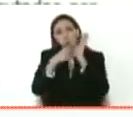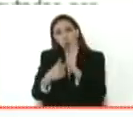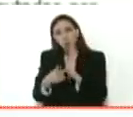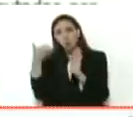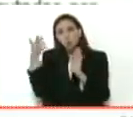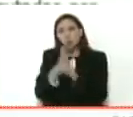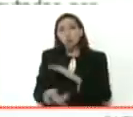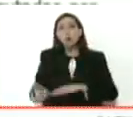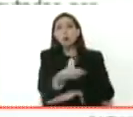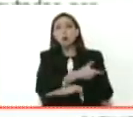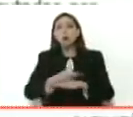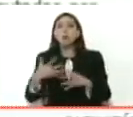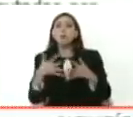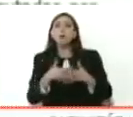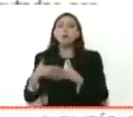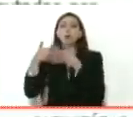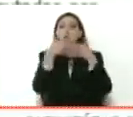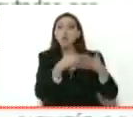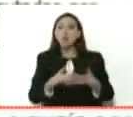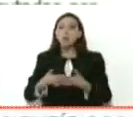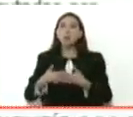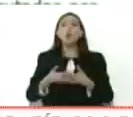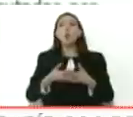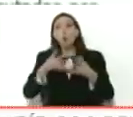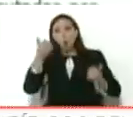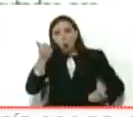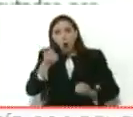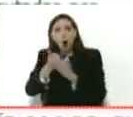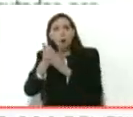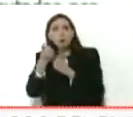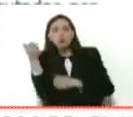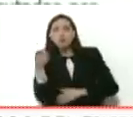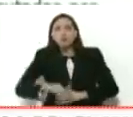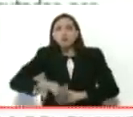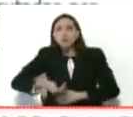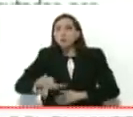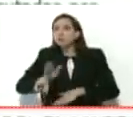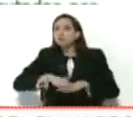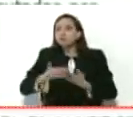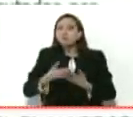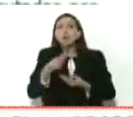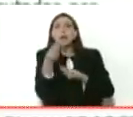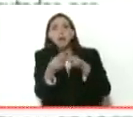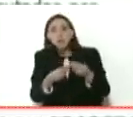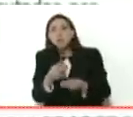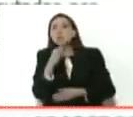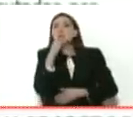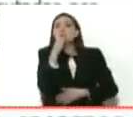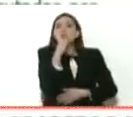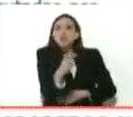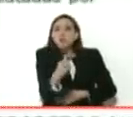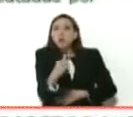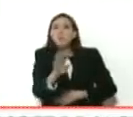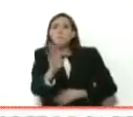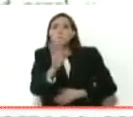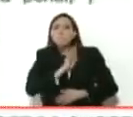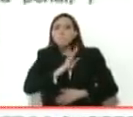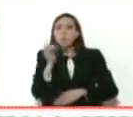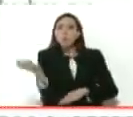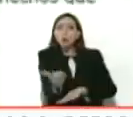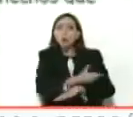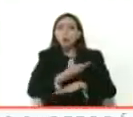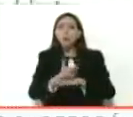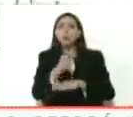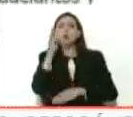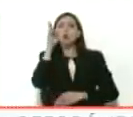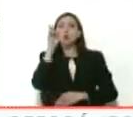del gobierno estadounidense como colaborador de alto nivel al aportar valiosa información interna del gobierno venezolano